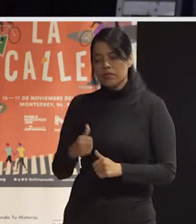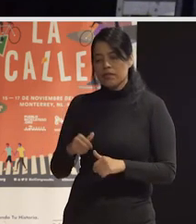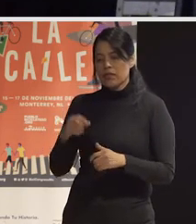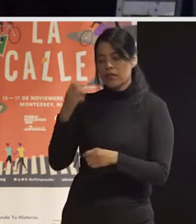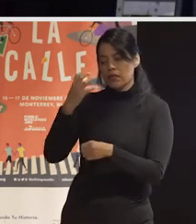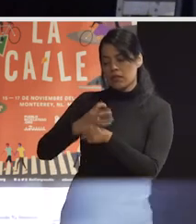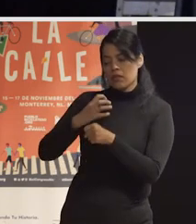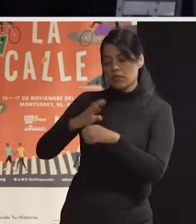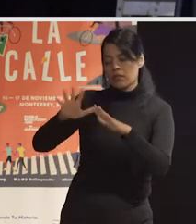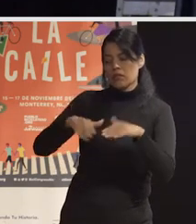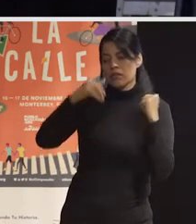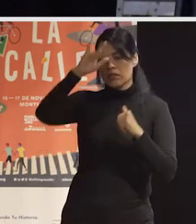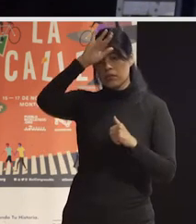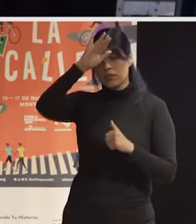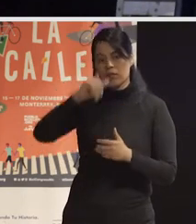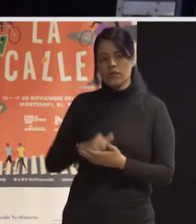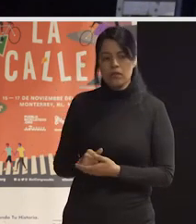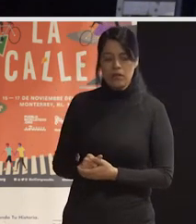de monterrey aquí